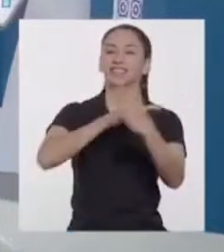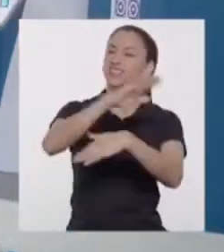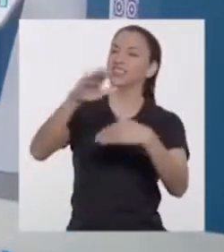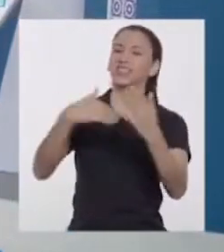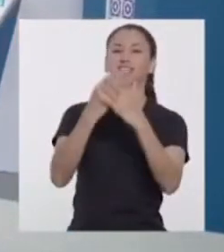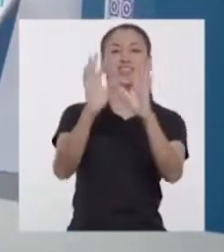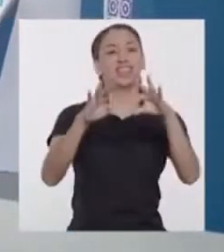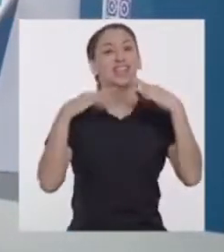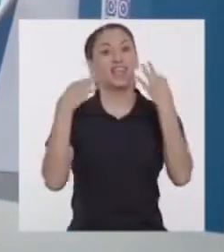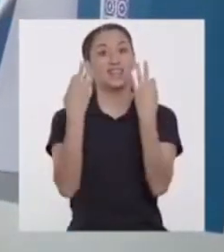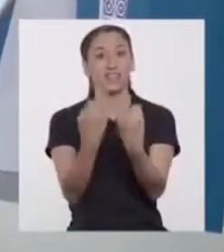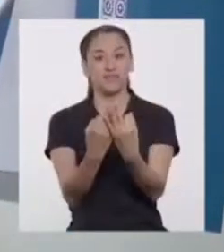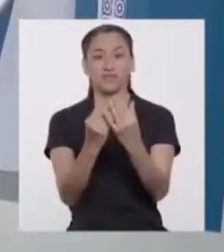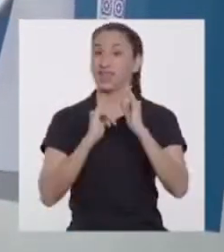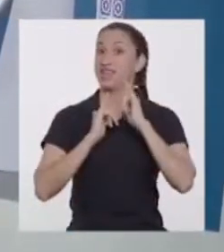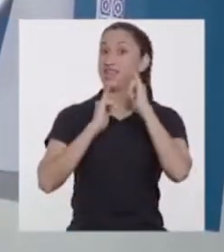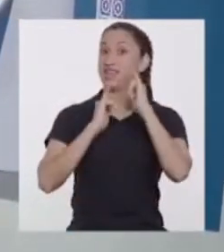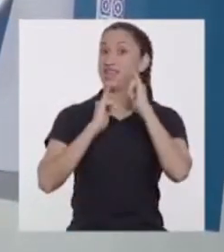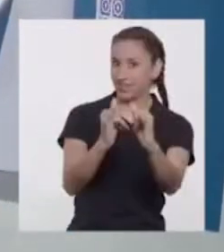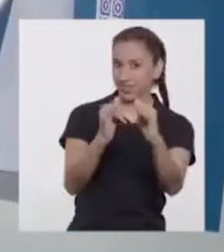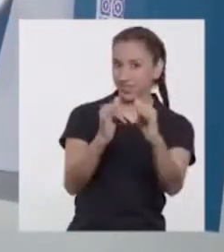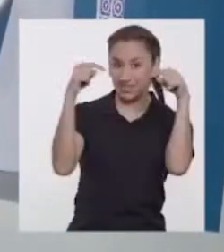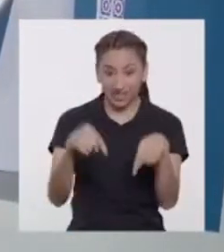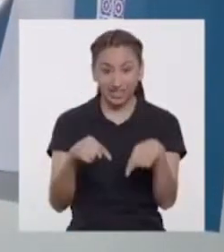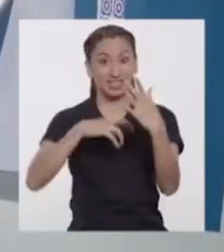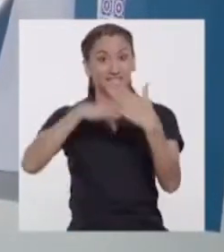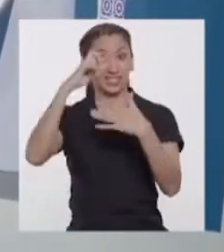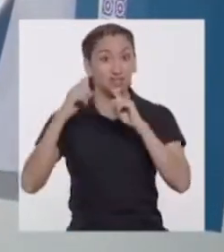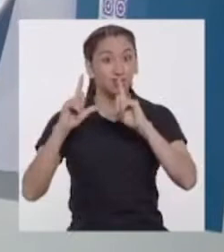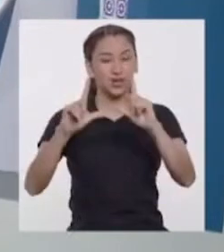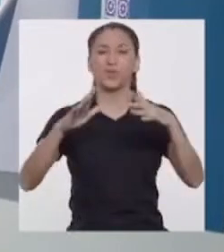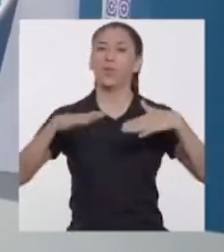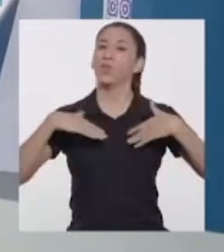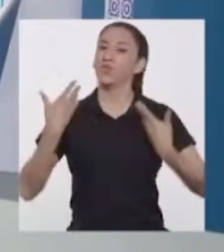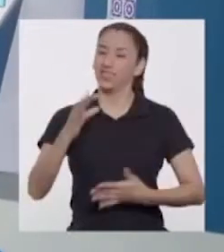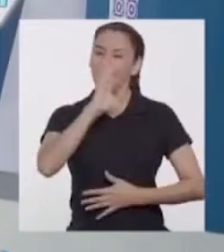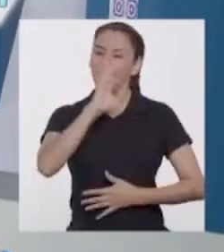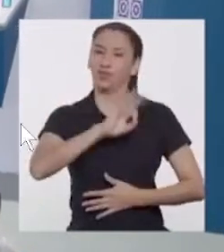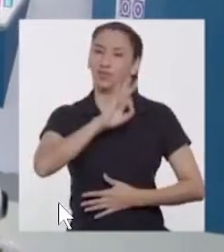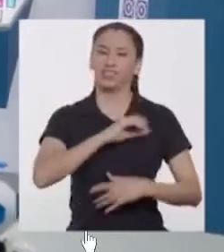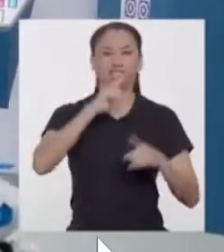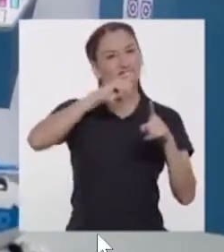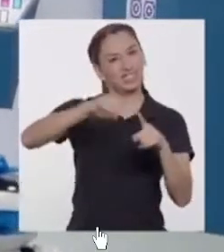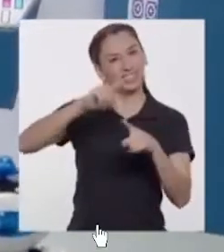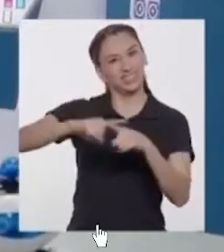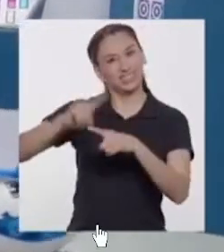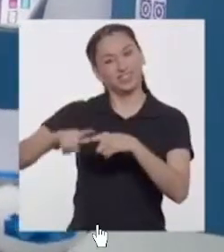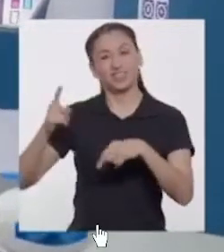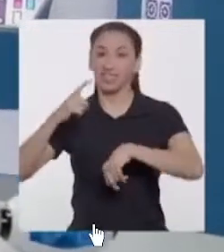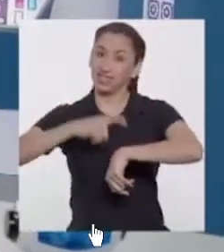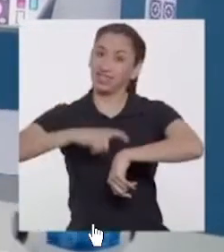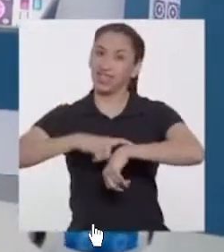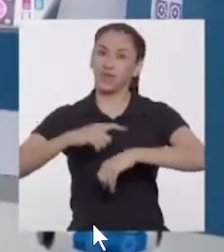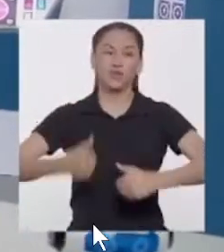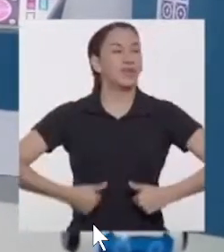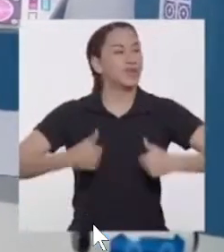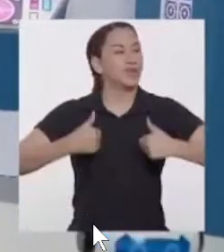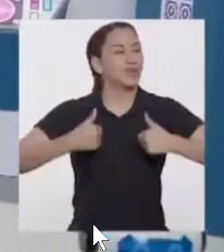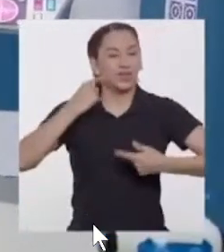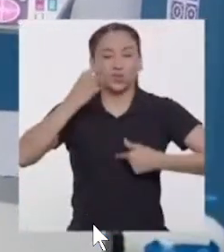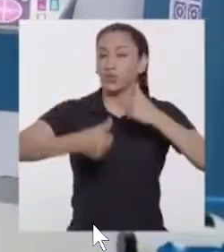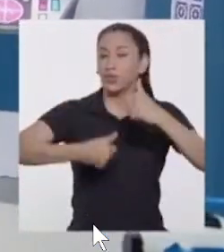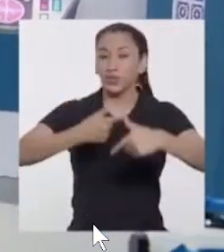¡Estimadas familias! Al igual que este programa, podemos aprovechar diversas situaciones de la